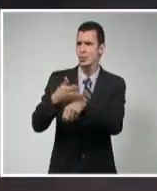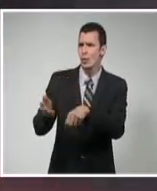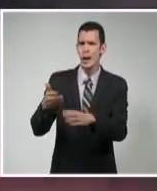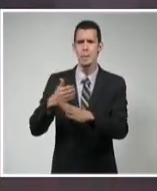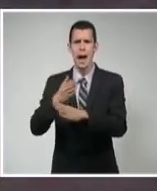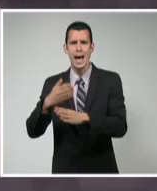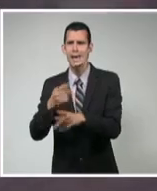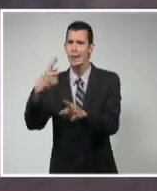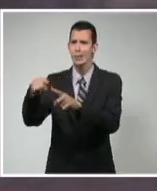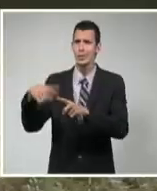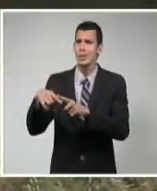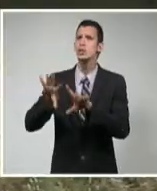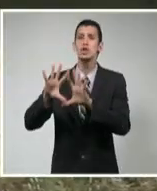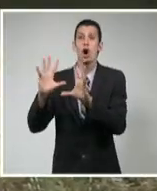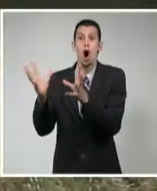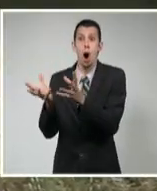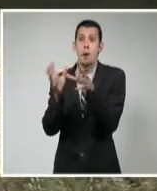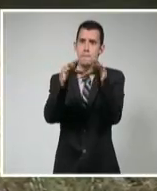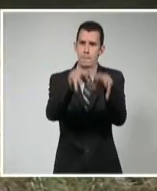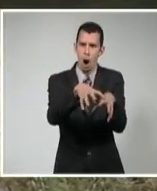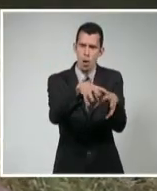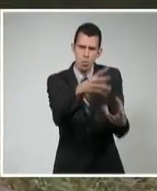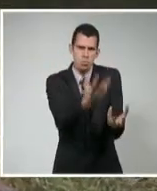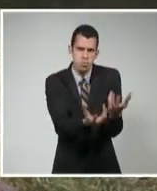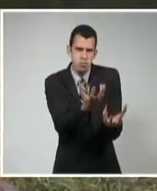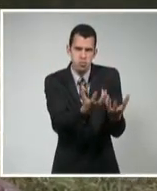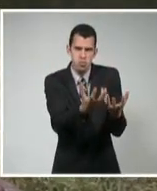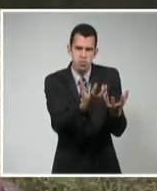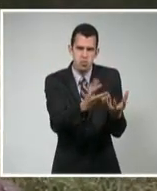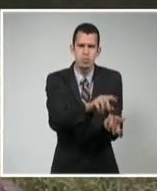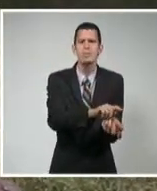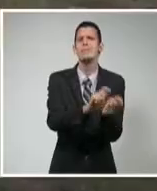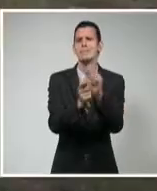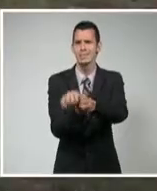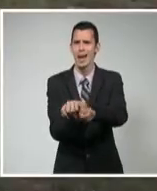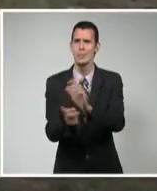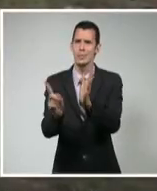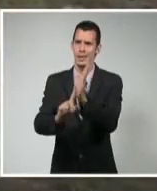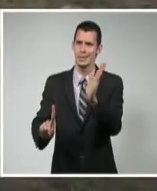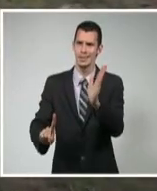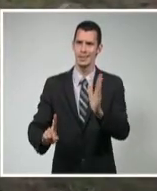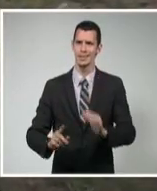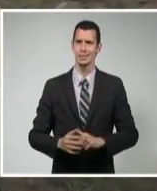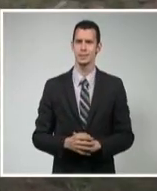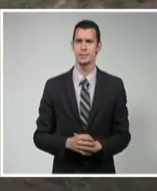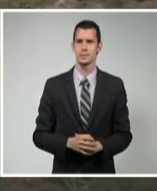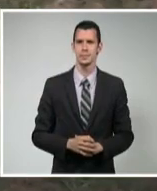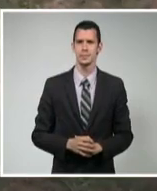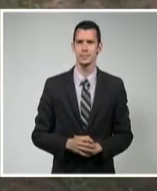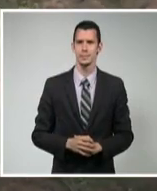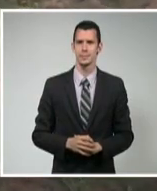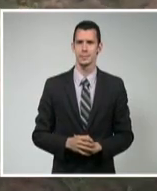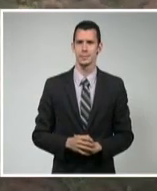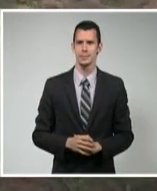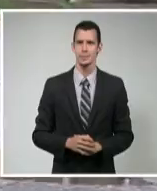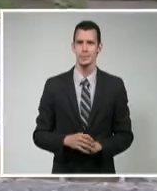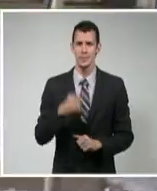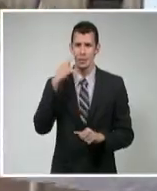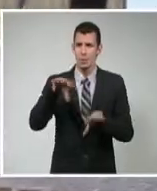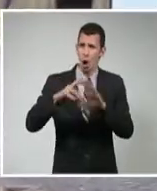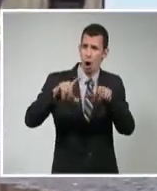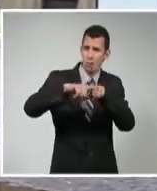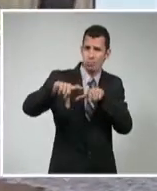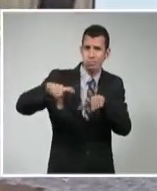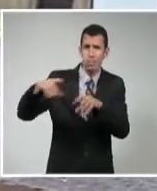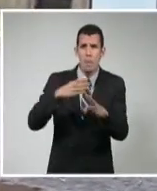de bosques energéticos que fomentan y mantienen las propias empresas tabacaleras crecer en capacidades de cura controlada